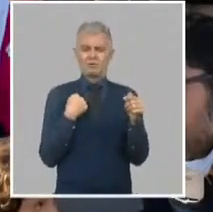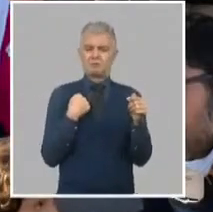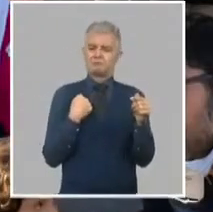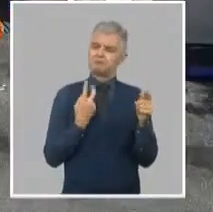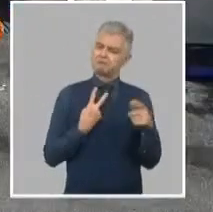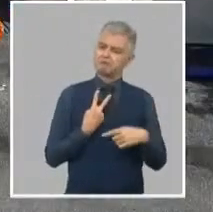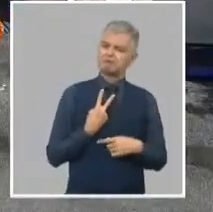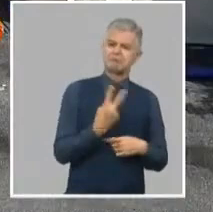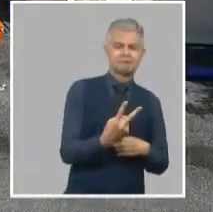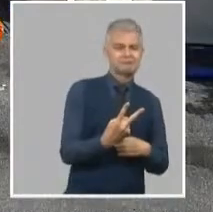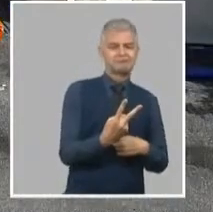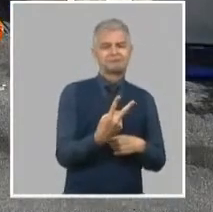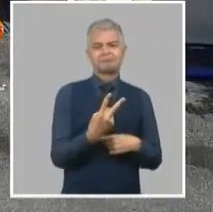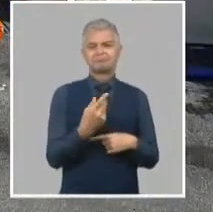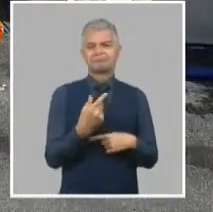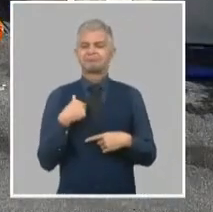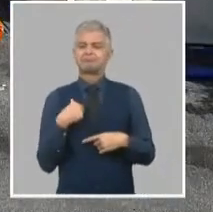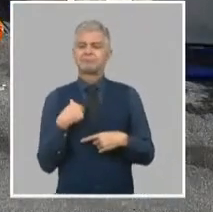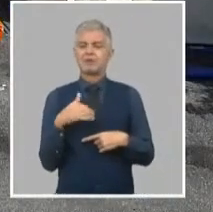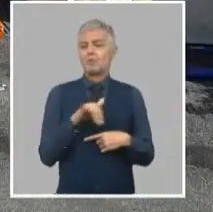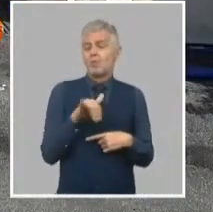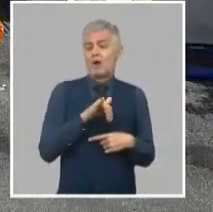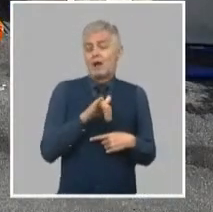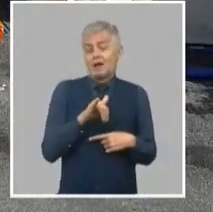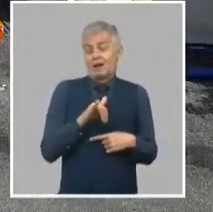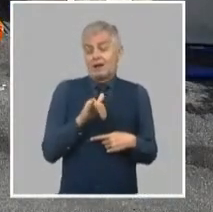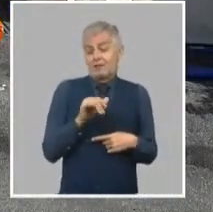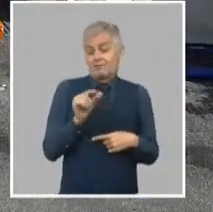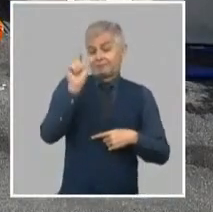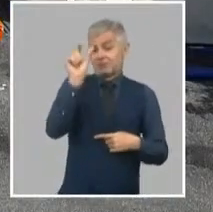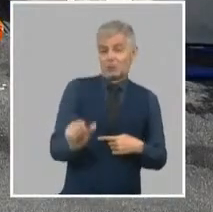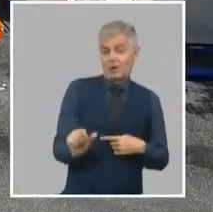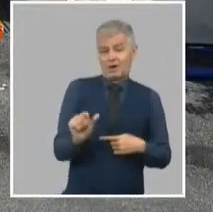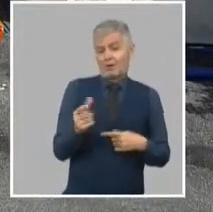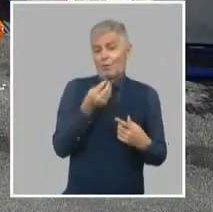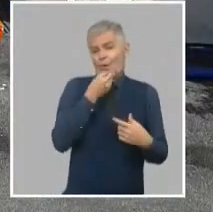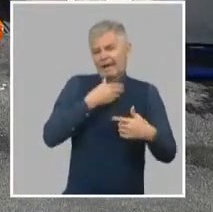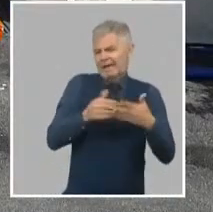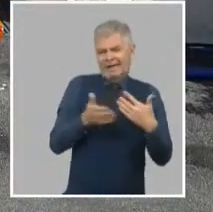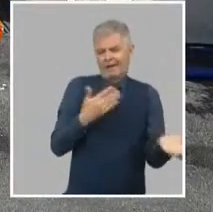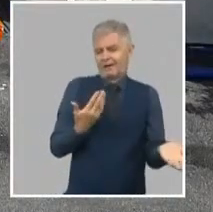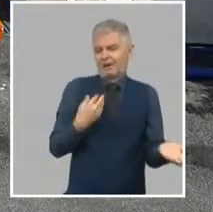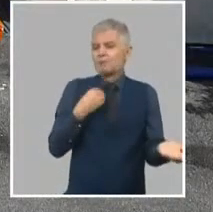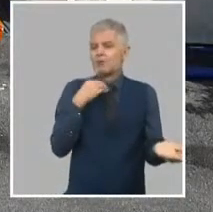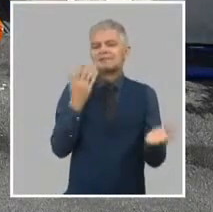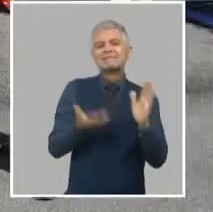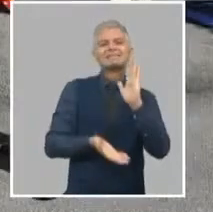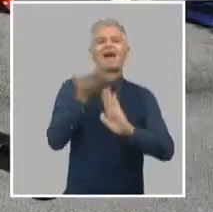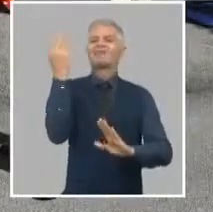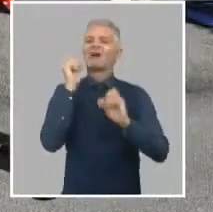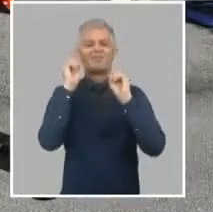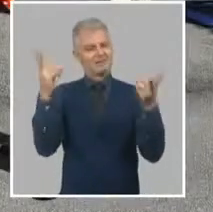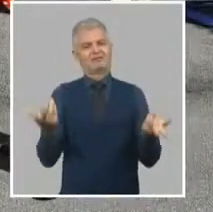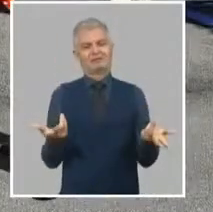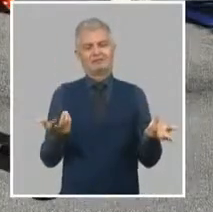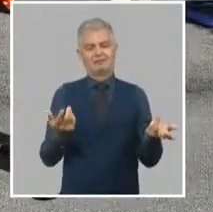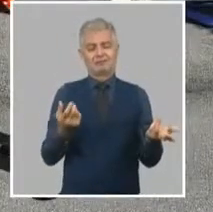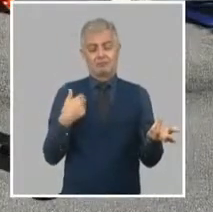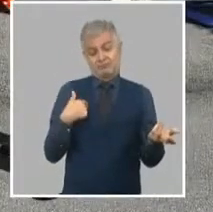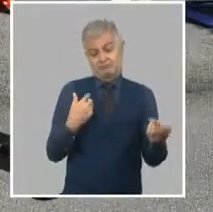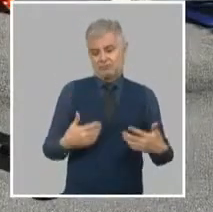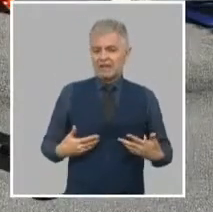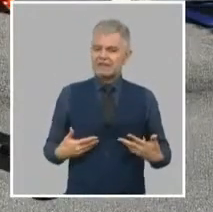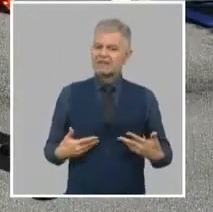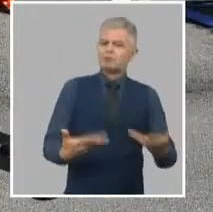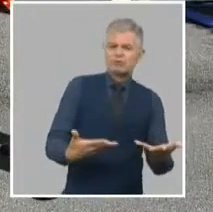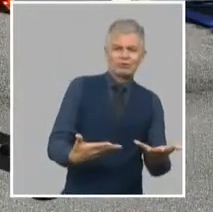valentía que pudiera tener un ser humano para salvar otra vida, con esa disposición